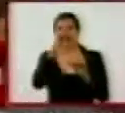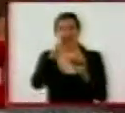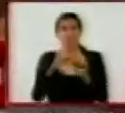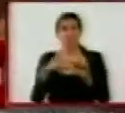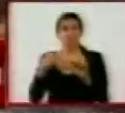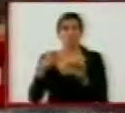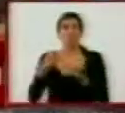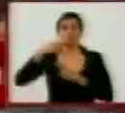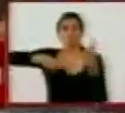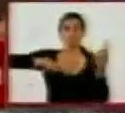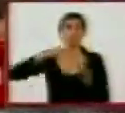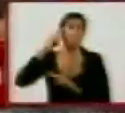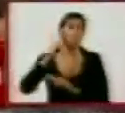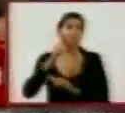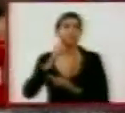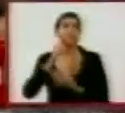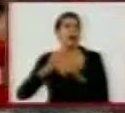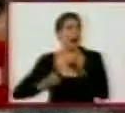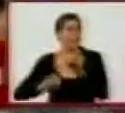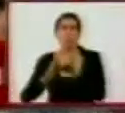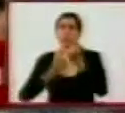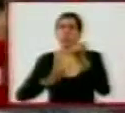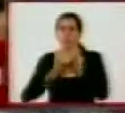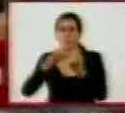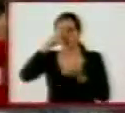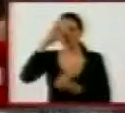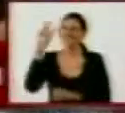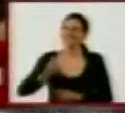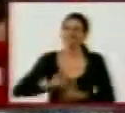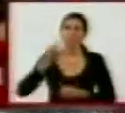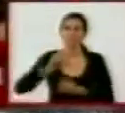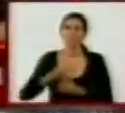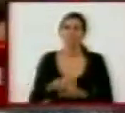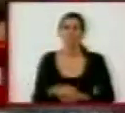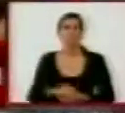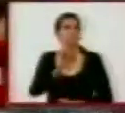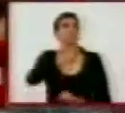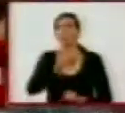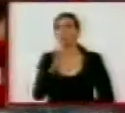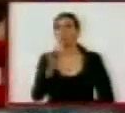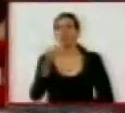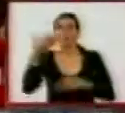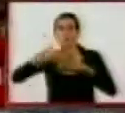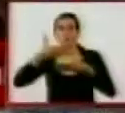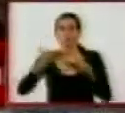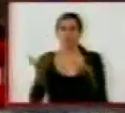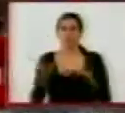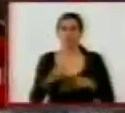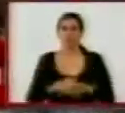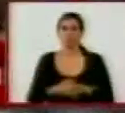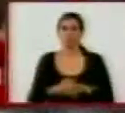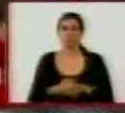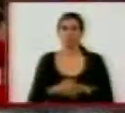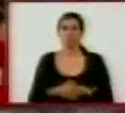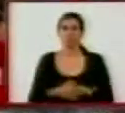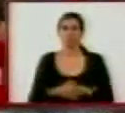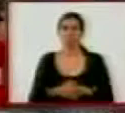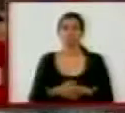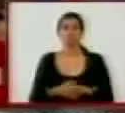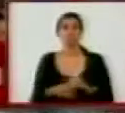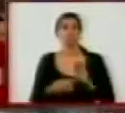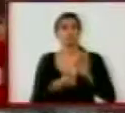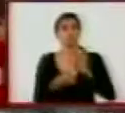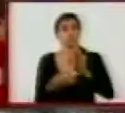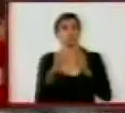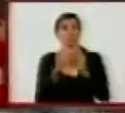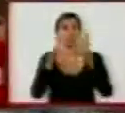han estado junto al pueblo de Cuba en solidaridad contra el bloqueo. Y la más amplia demostración de